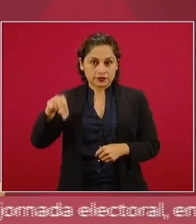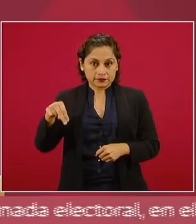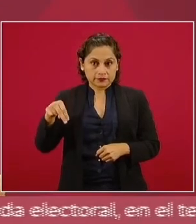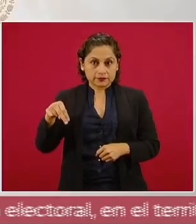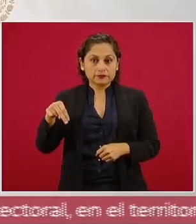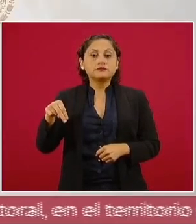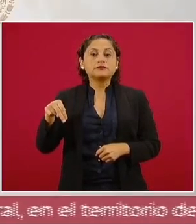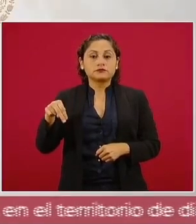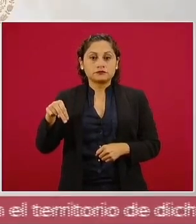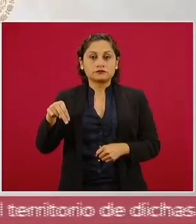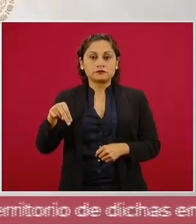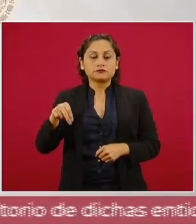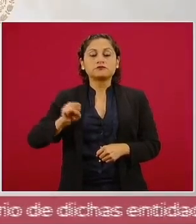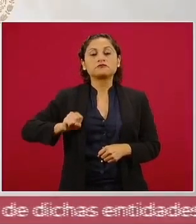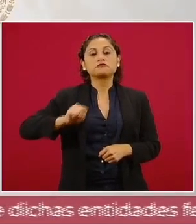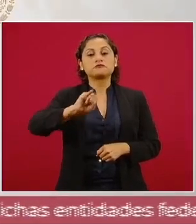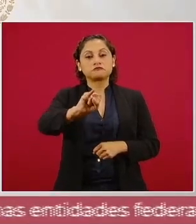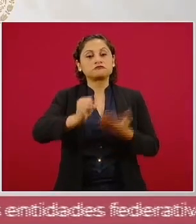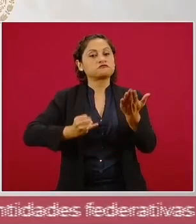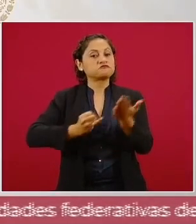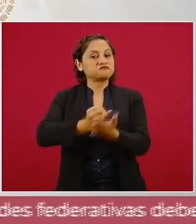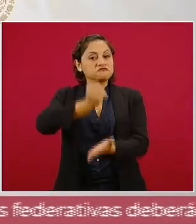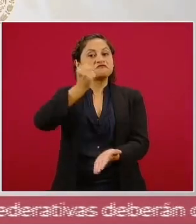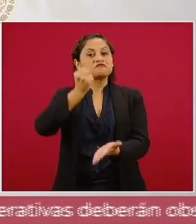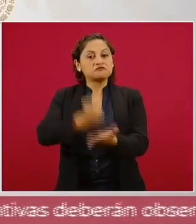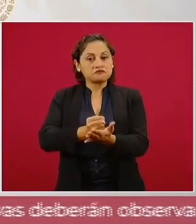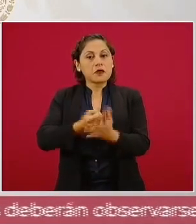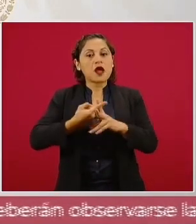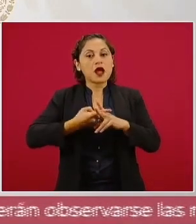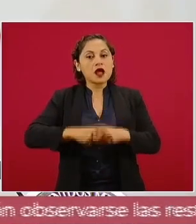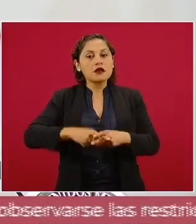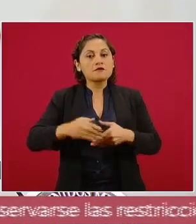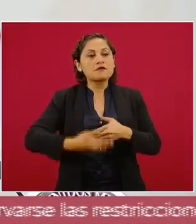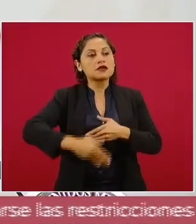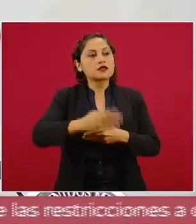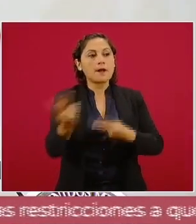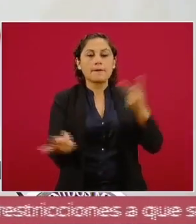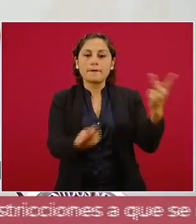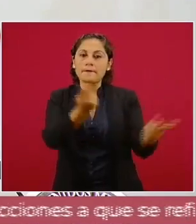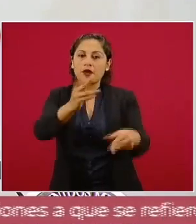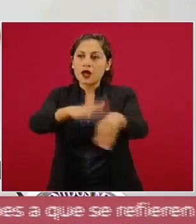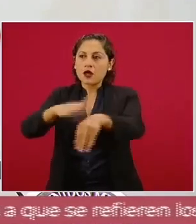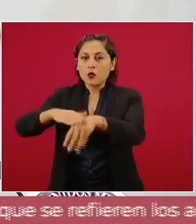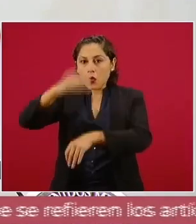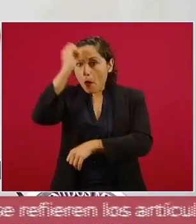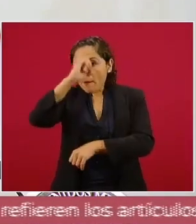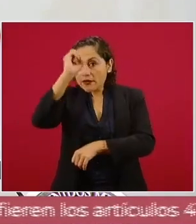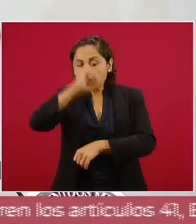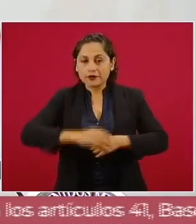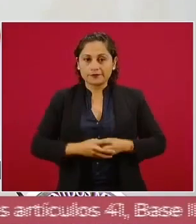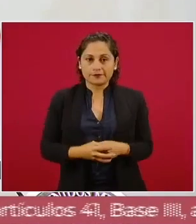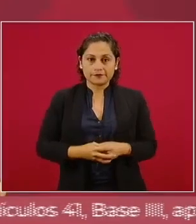Se aprobó que se lleve a cabo esta consulta. Se cambió la pregunta,